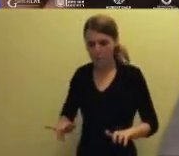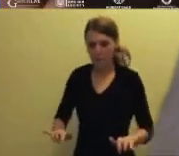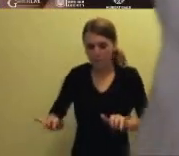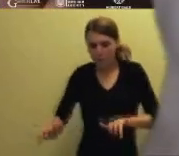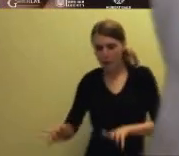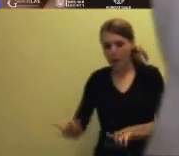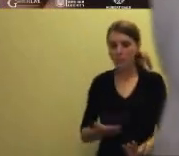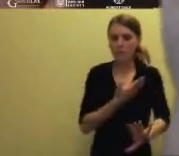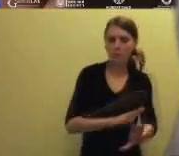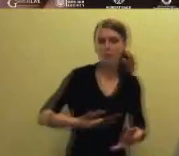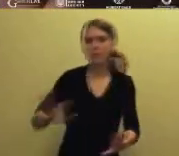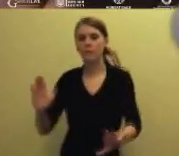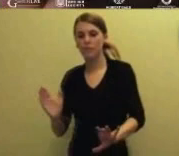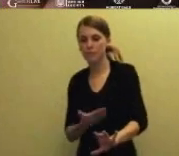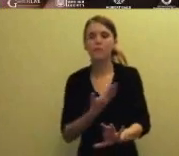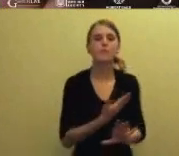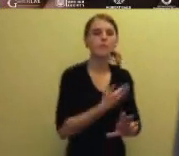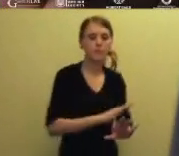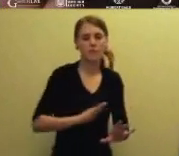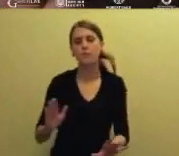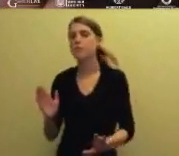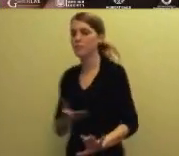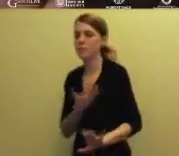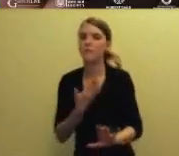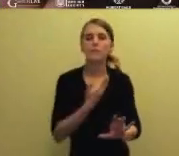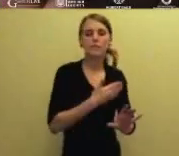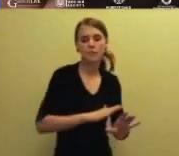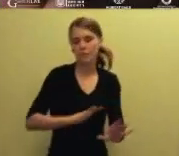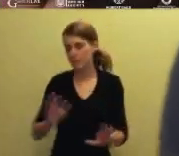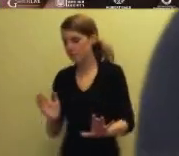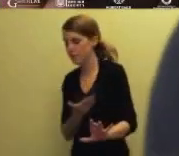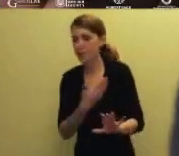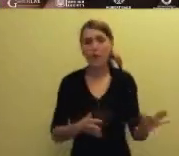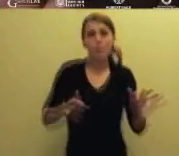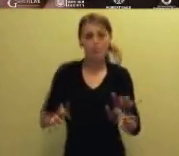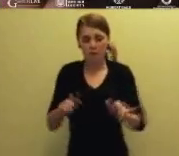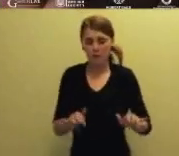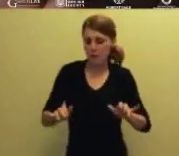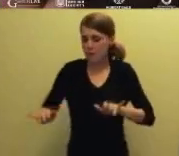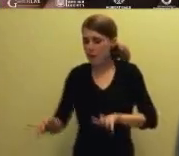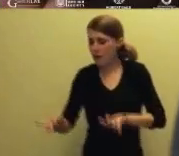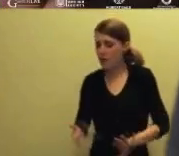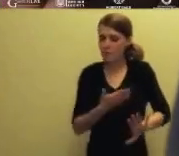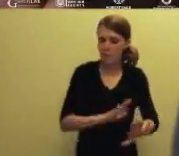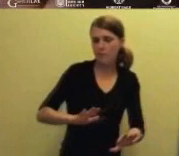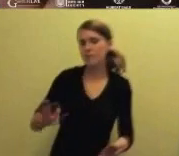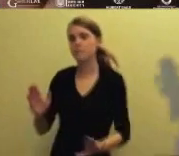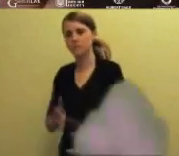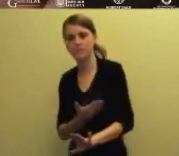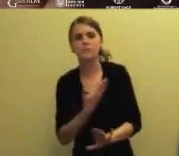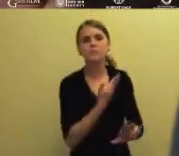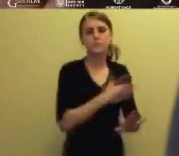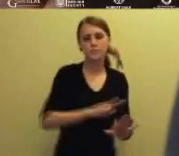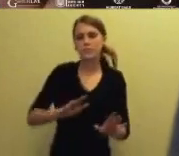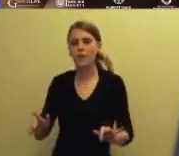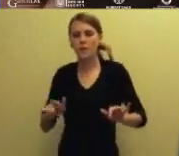la forma del fondo es decir si técnicamente puedes decir que me han los planos muy bonitos que está hecho